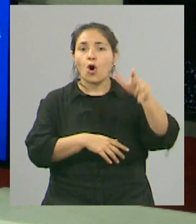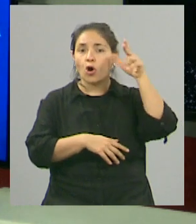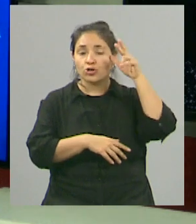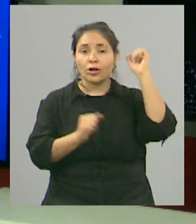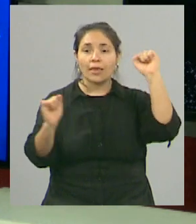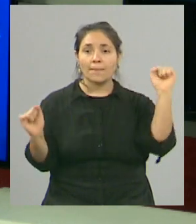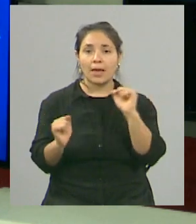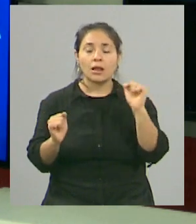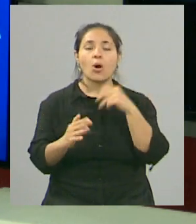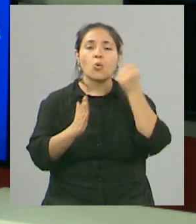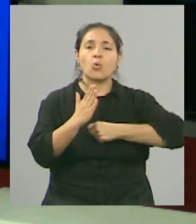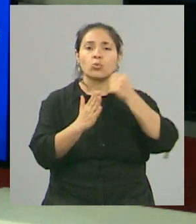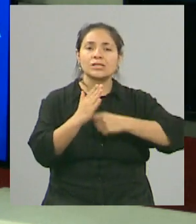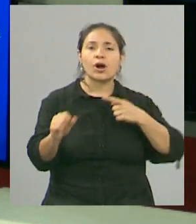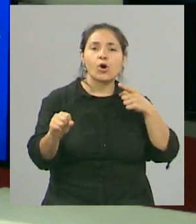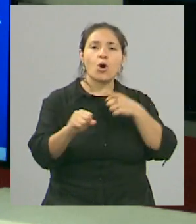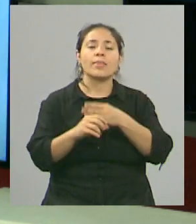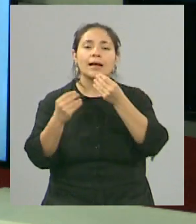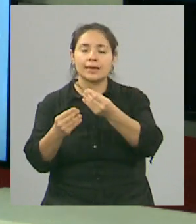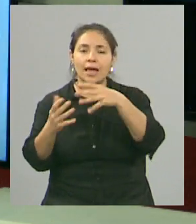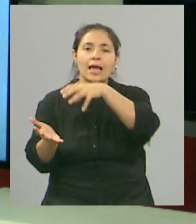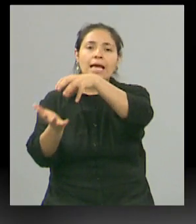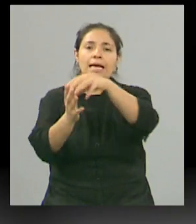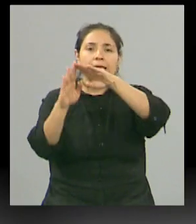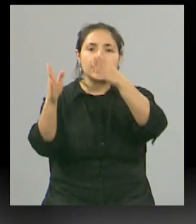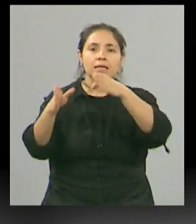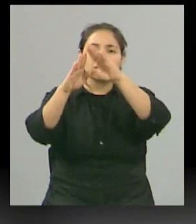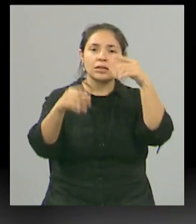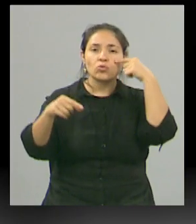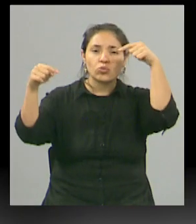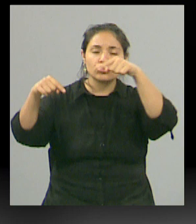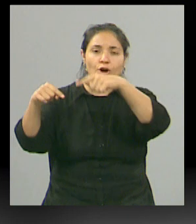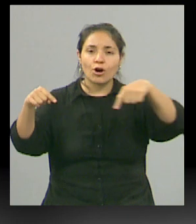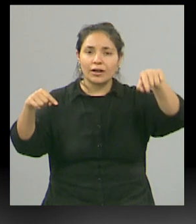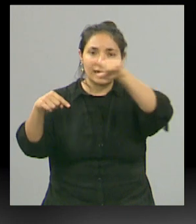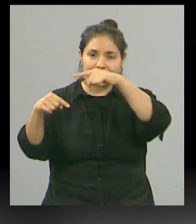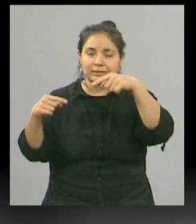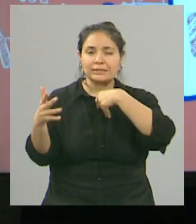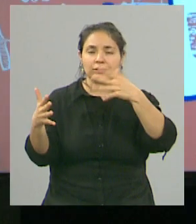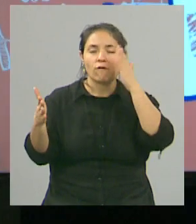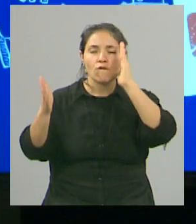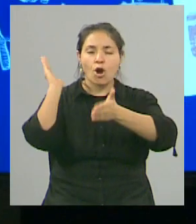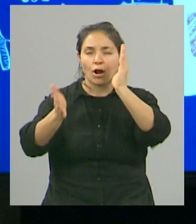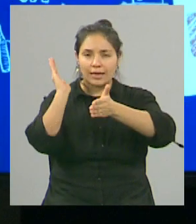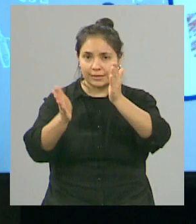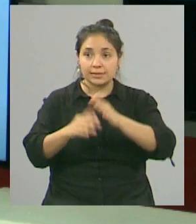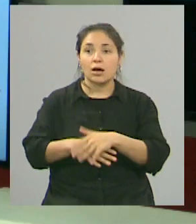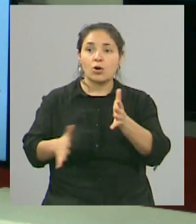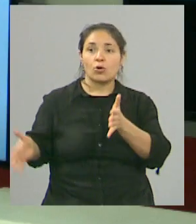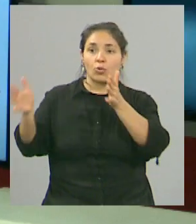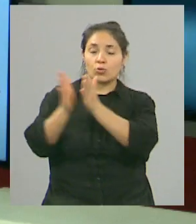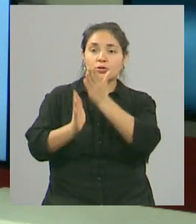Lucha contra la Violencia Institucional. Es un día nacional y está con nosotros la socióloga Silvana Bayone. Ella